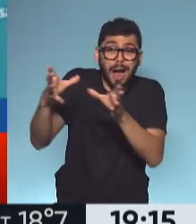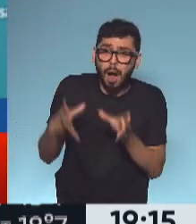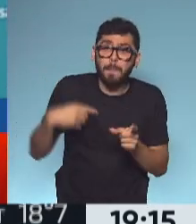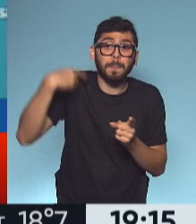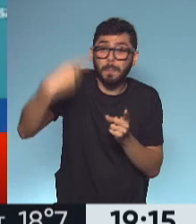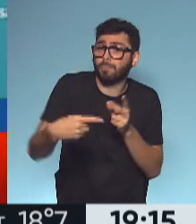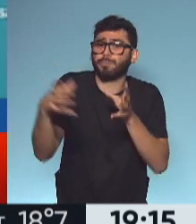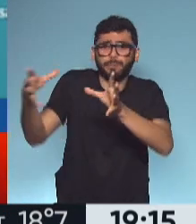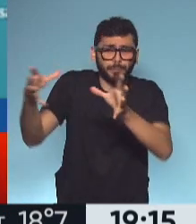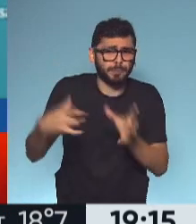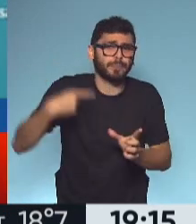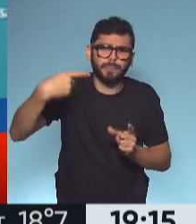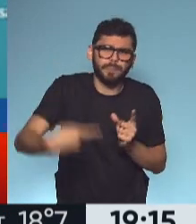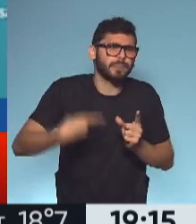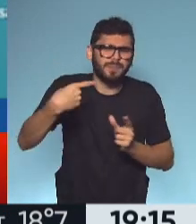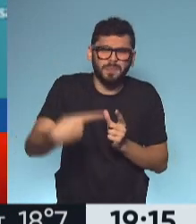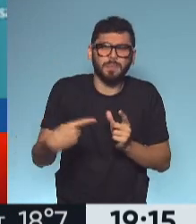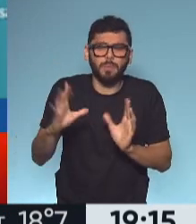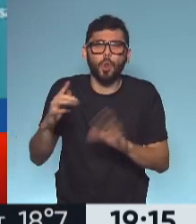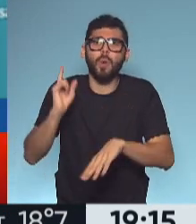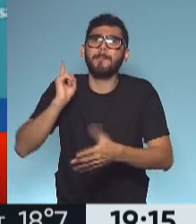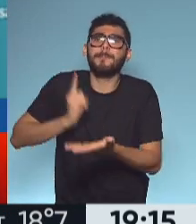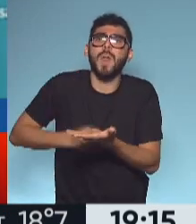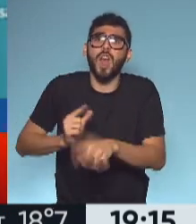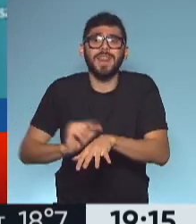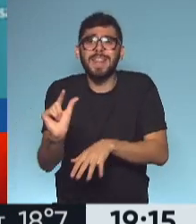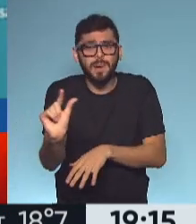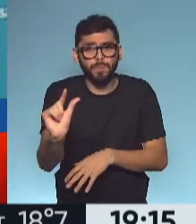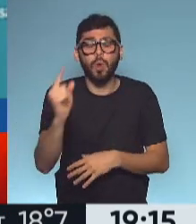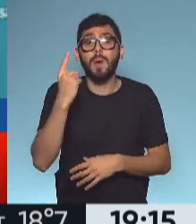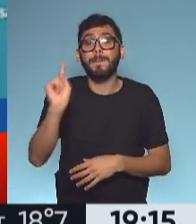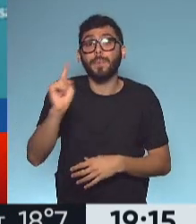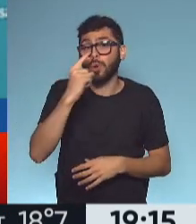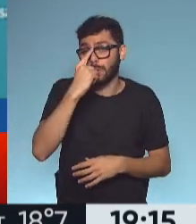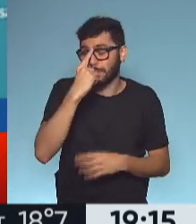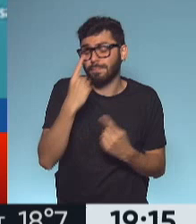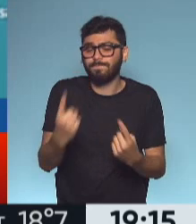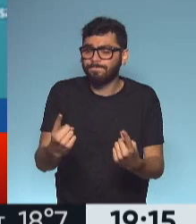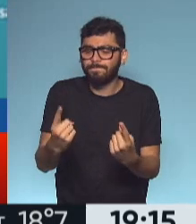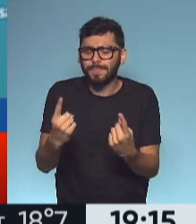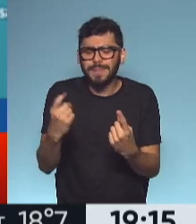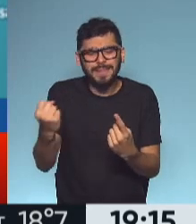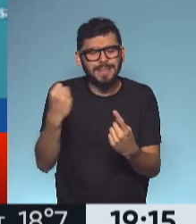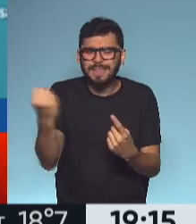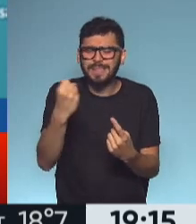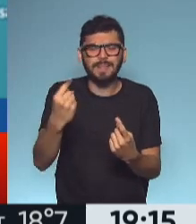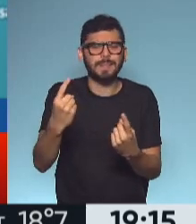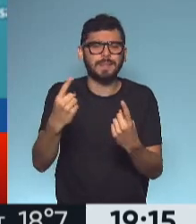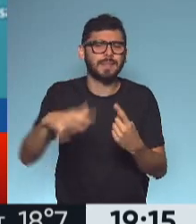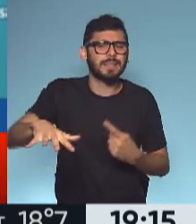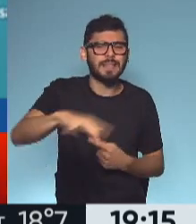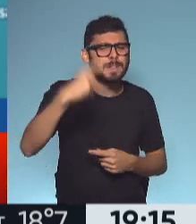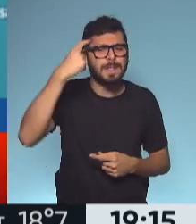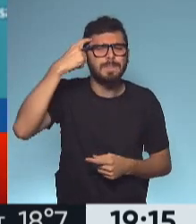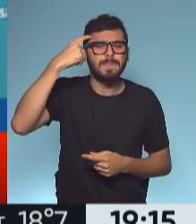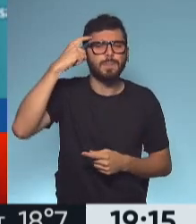vacunas. Ahora necesitamos tener conciencia de que no es